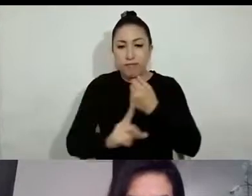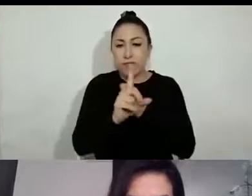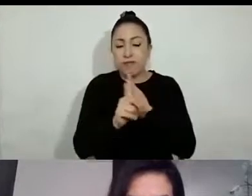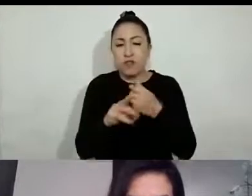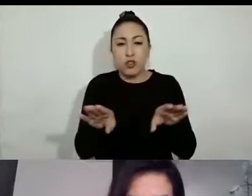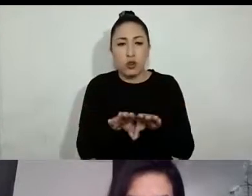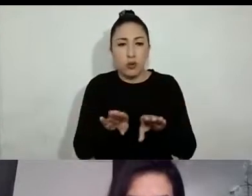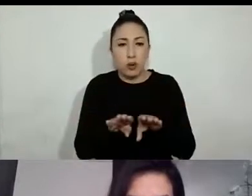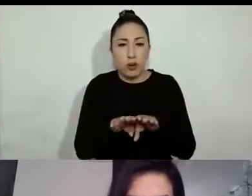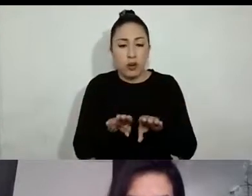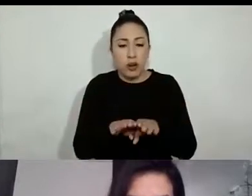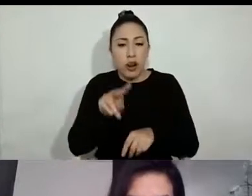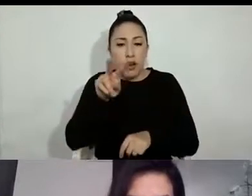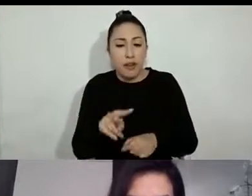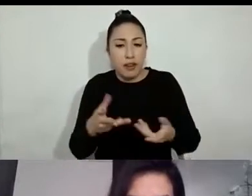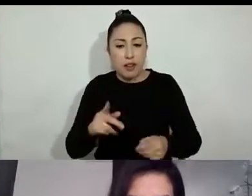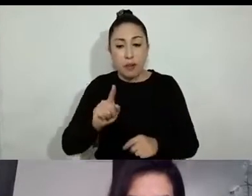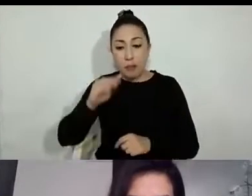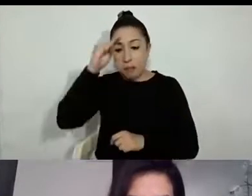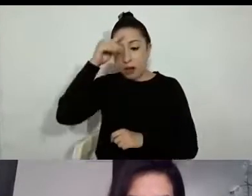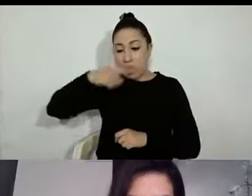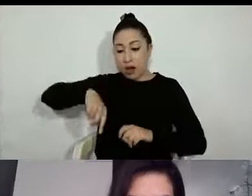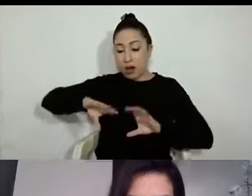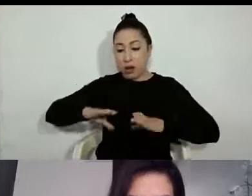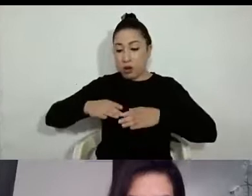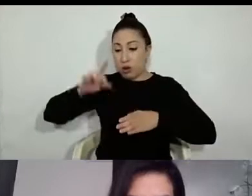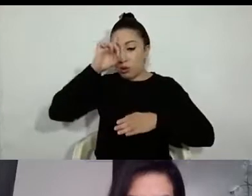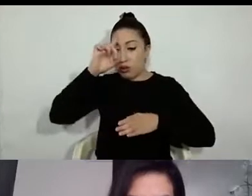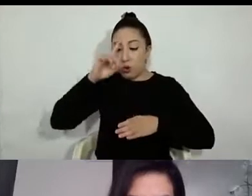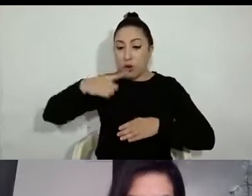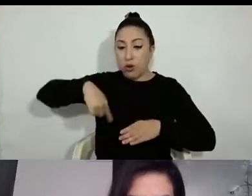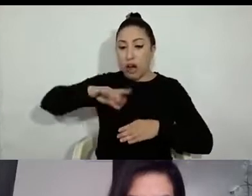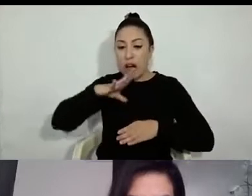ve contaminado por posibles